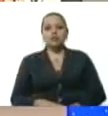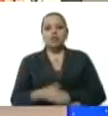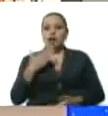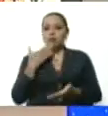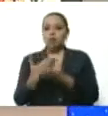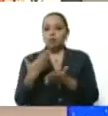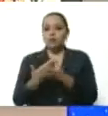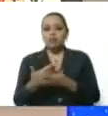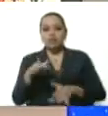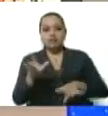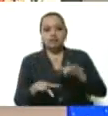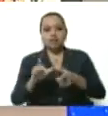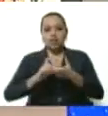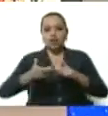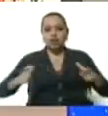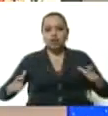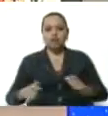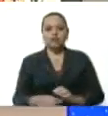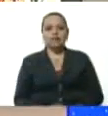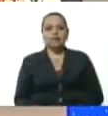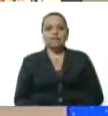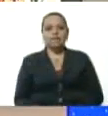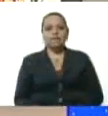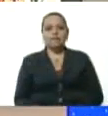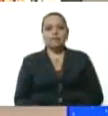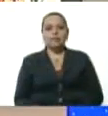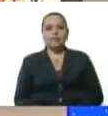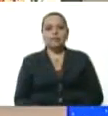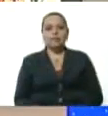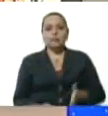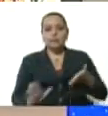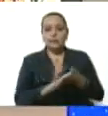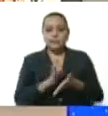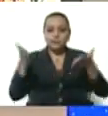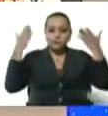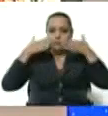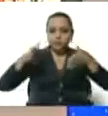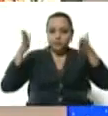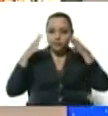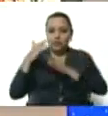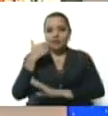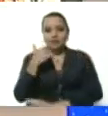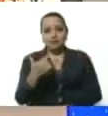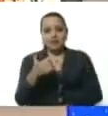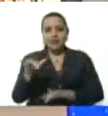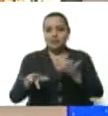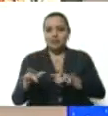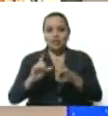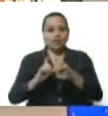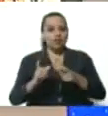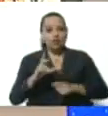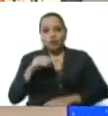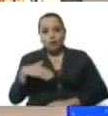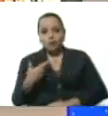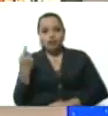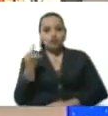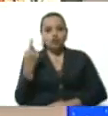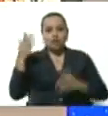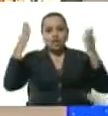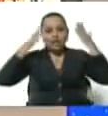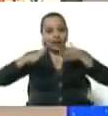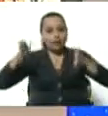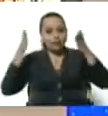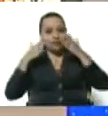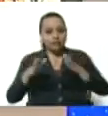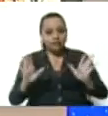general Antonio Guterres, donde además en su recomendación, porque el secretario no puede hacer más que una